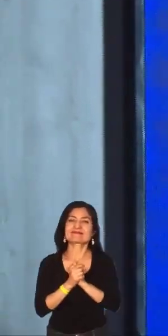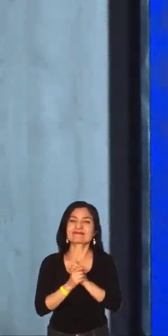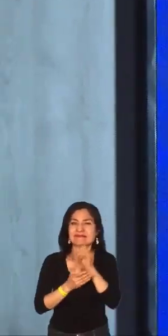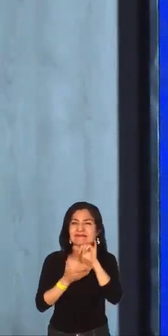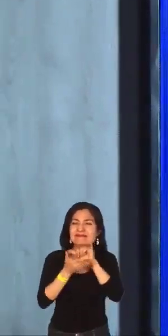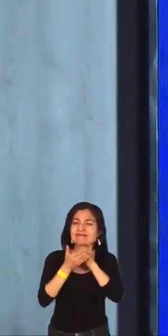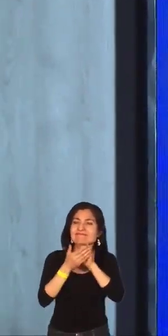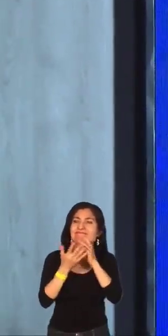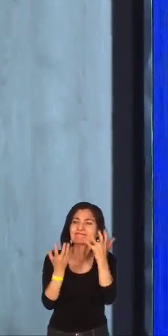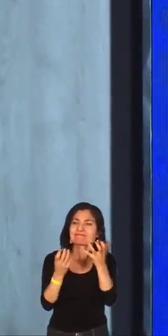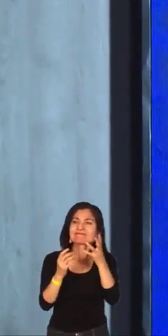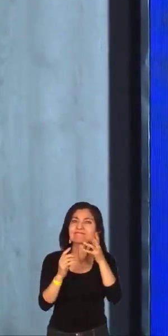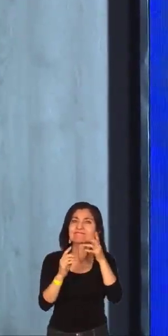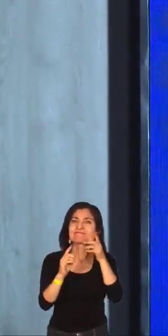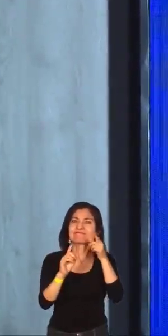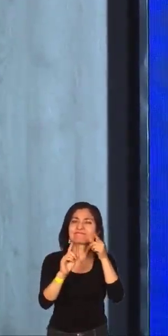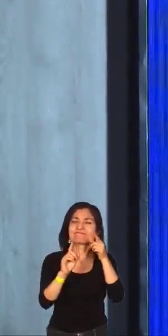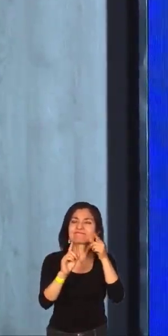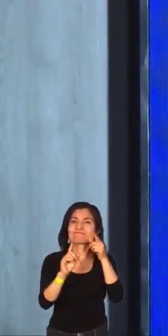turísticos inteligentes?